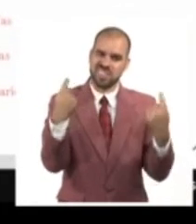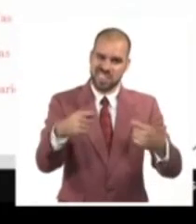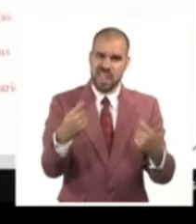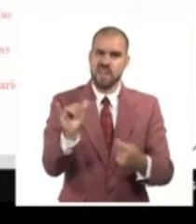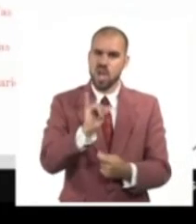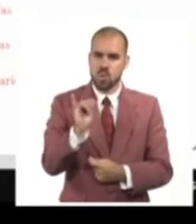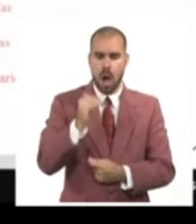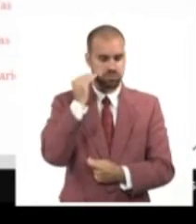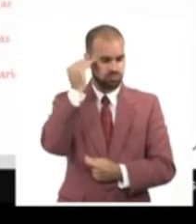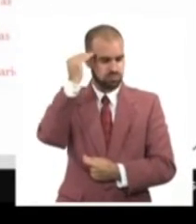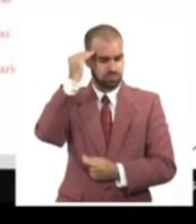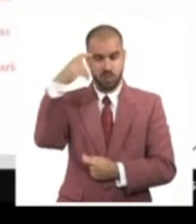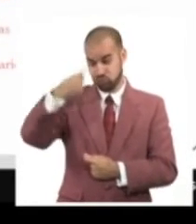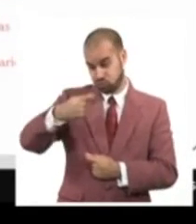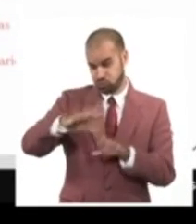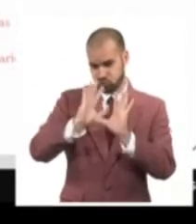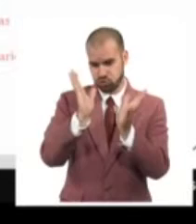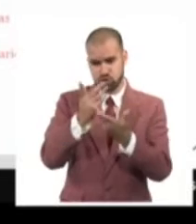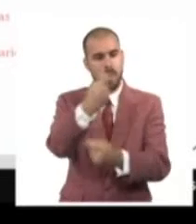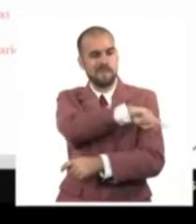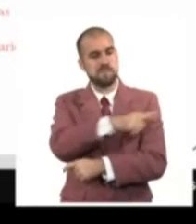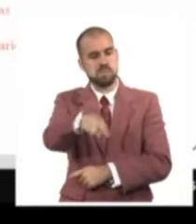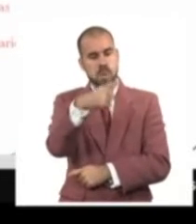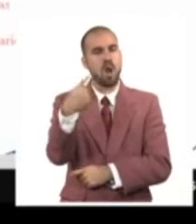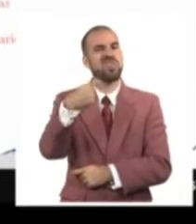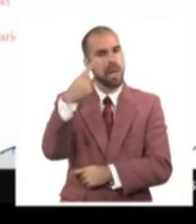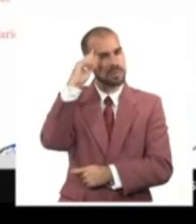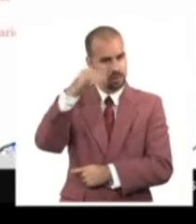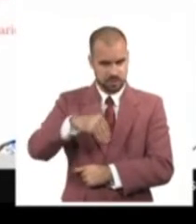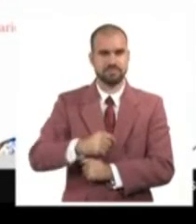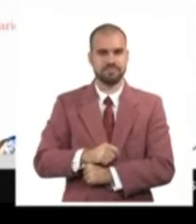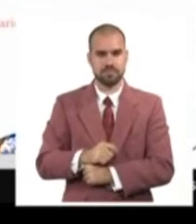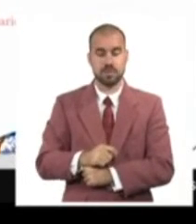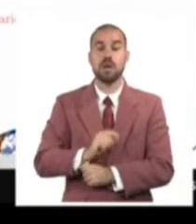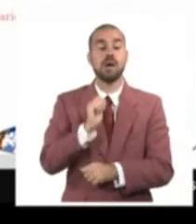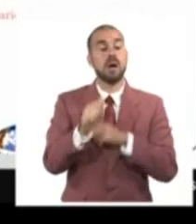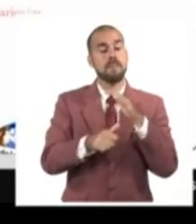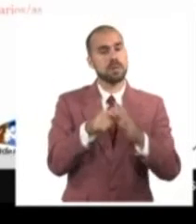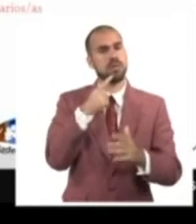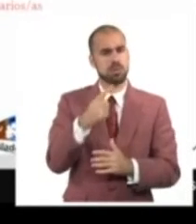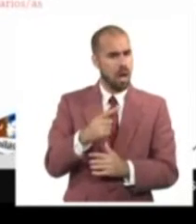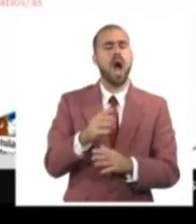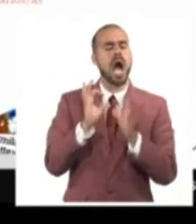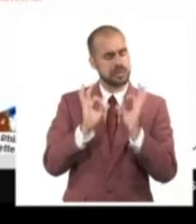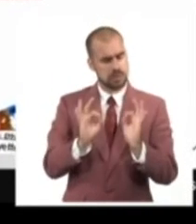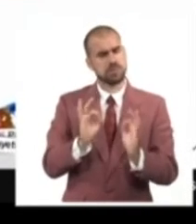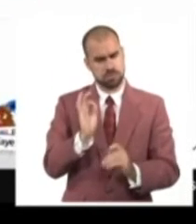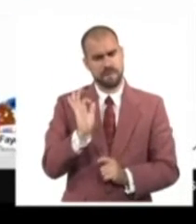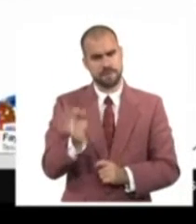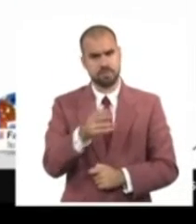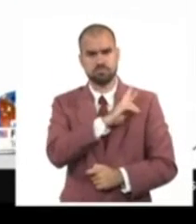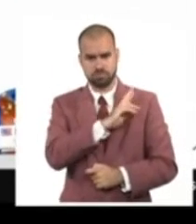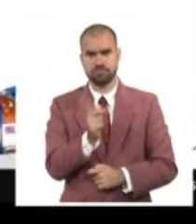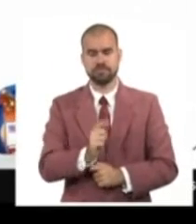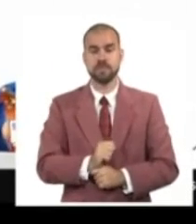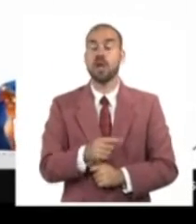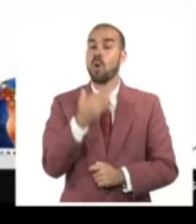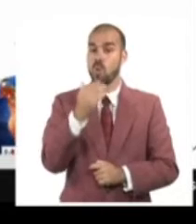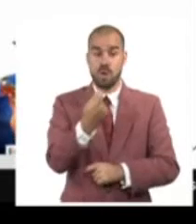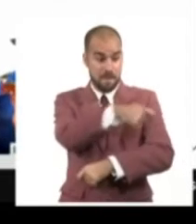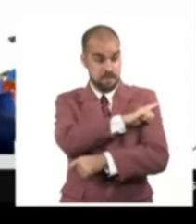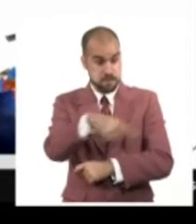cultura jurídica cada vez más sólida, presidente. Es así. Bueno, esto es bueno que los televidentes accedan